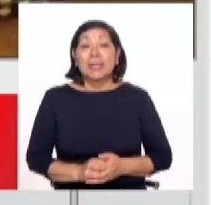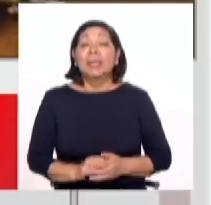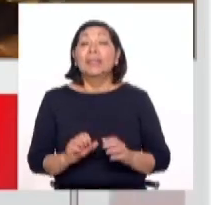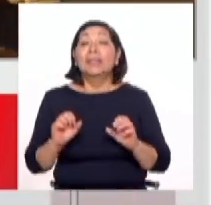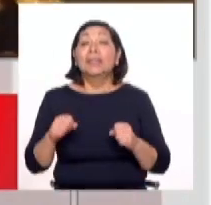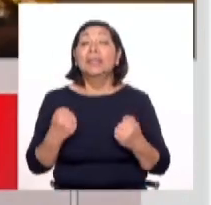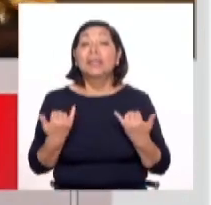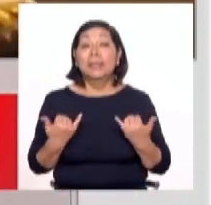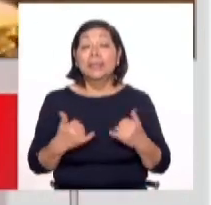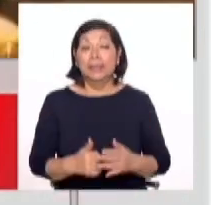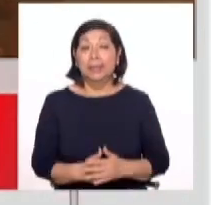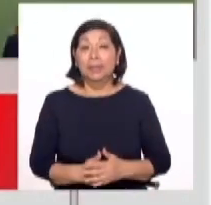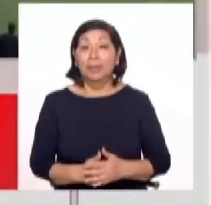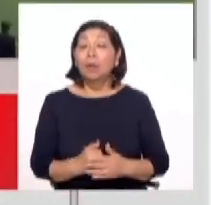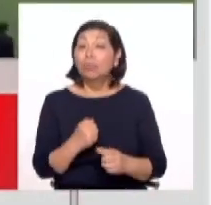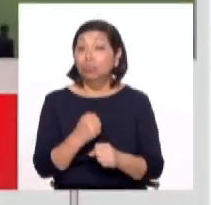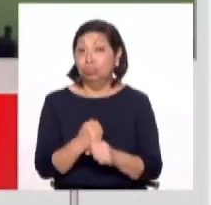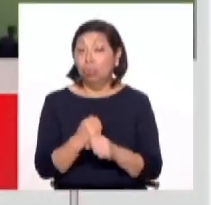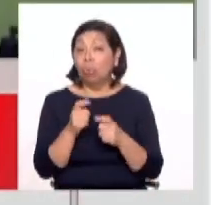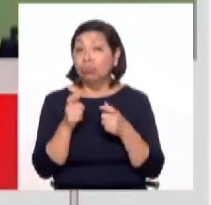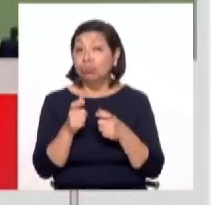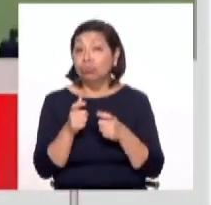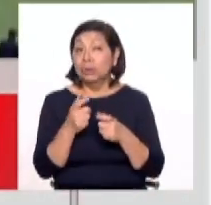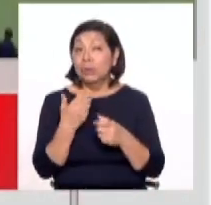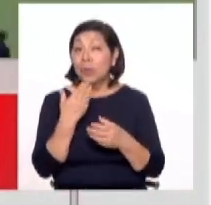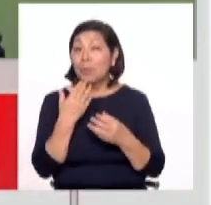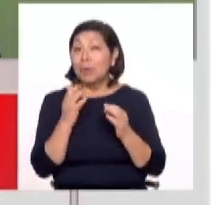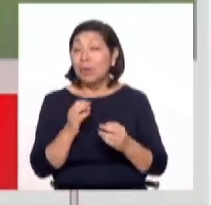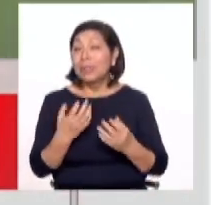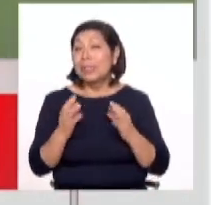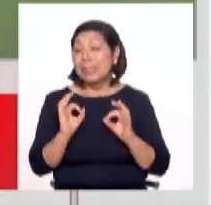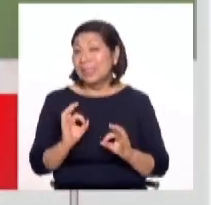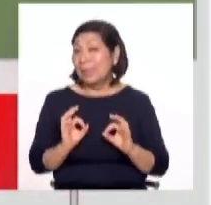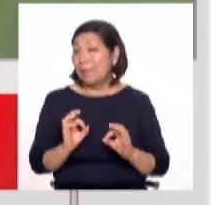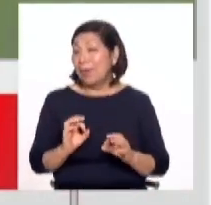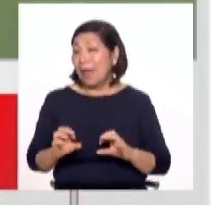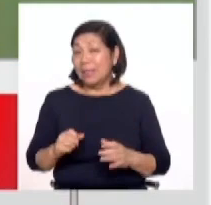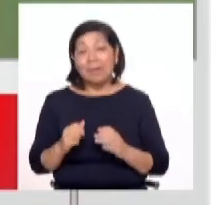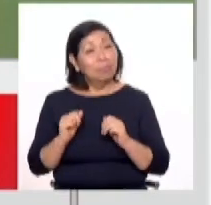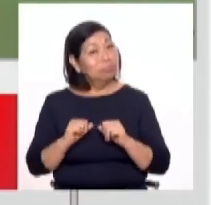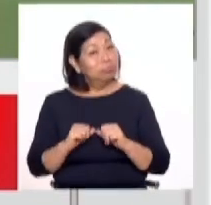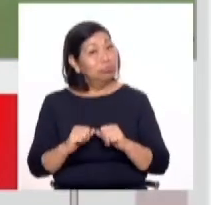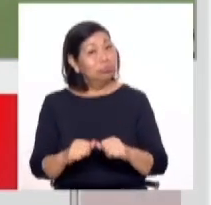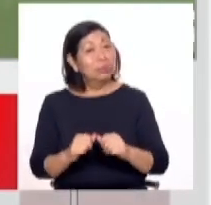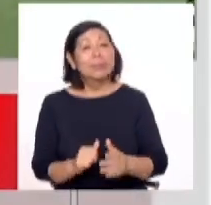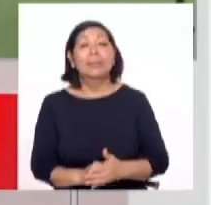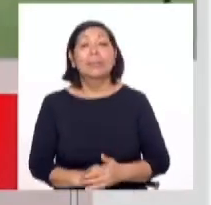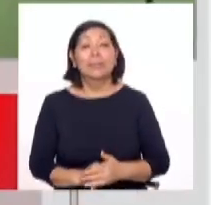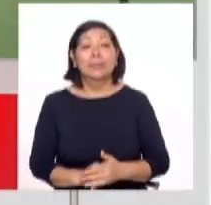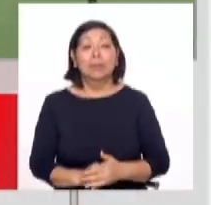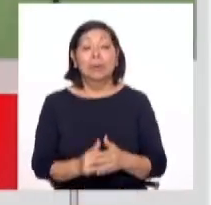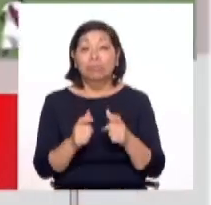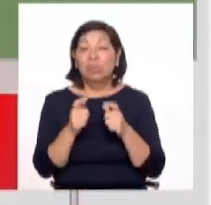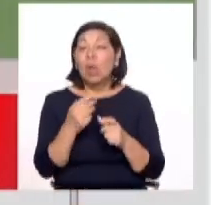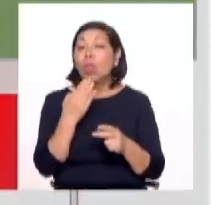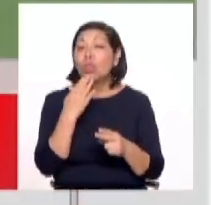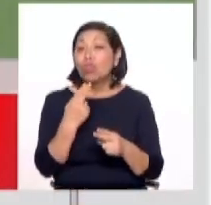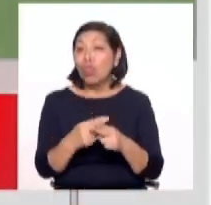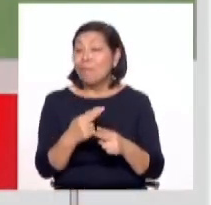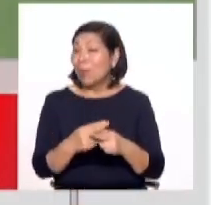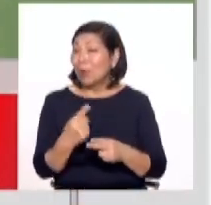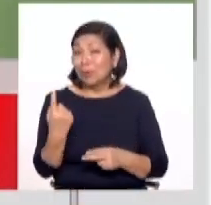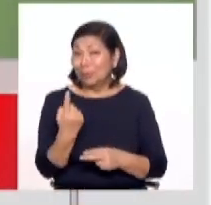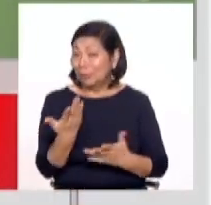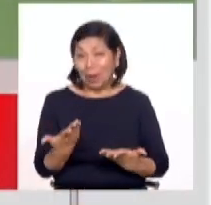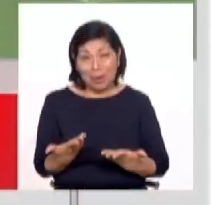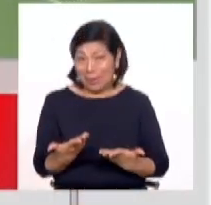Aquí se va a realizar un trabajo de control de identidad, como siempre lo hacemos de manera permanente. El control de identidad no